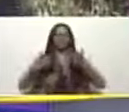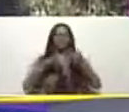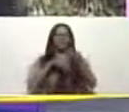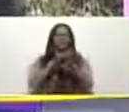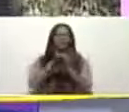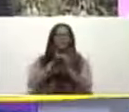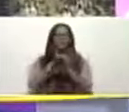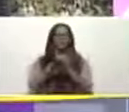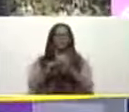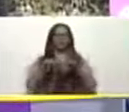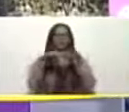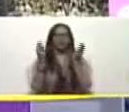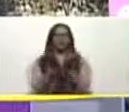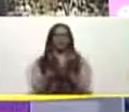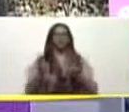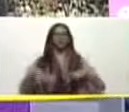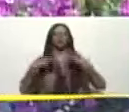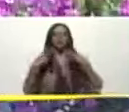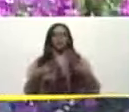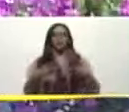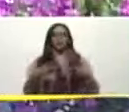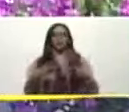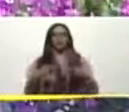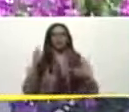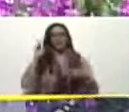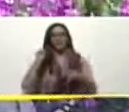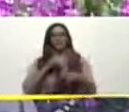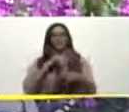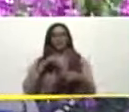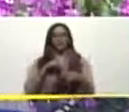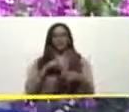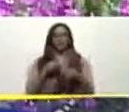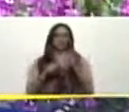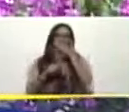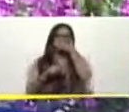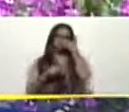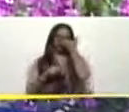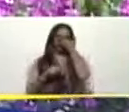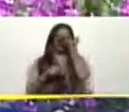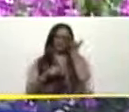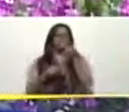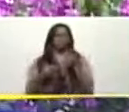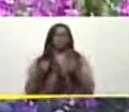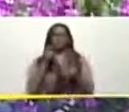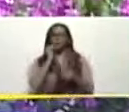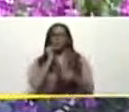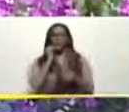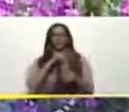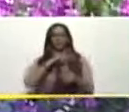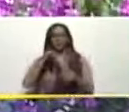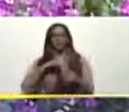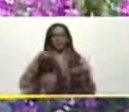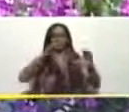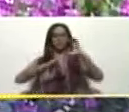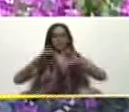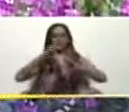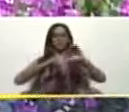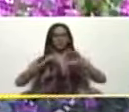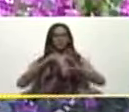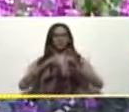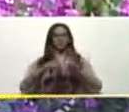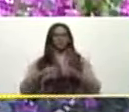avanzadas del mundo nuevo para que nuestro semillero y nuestros científicos y